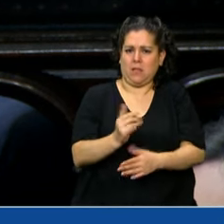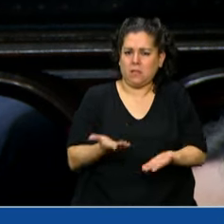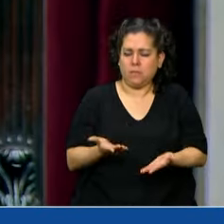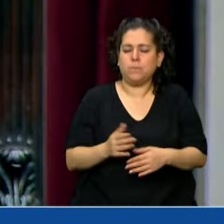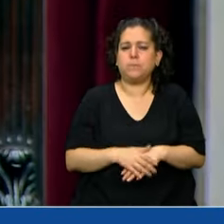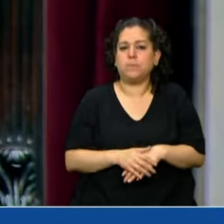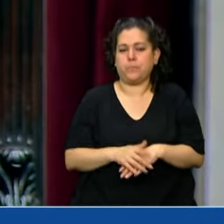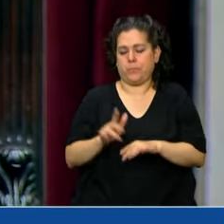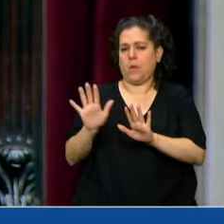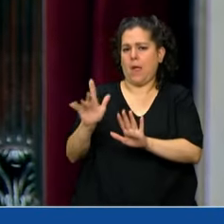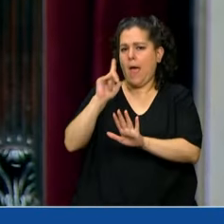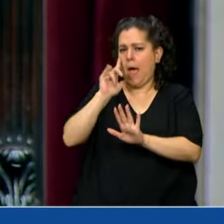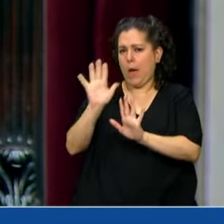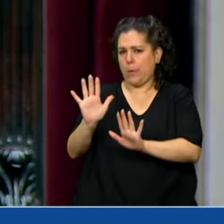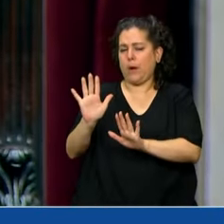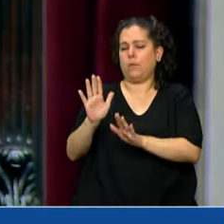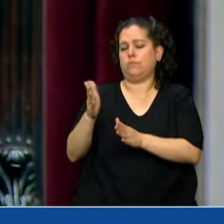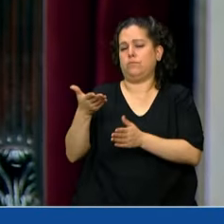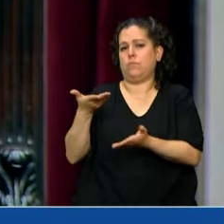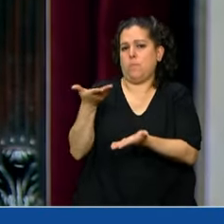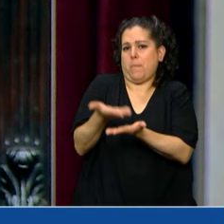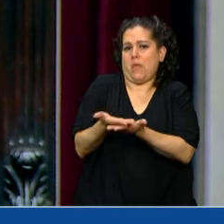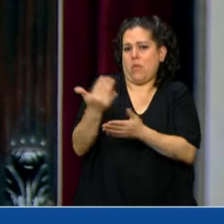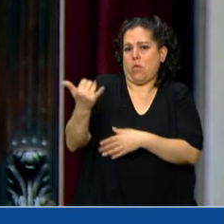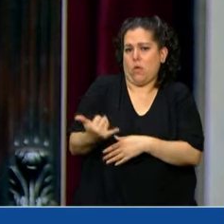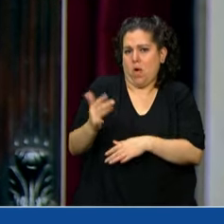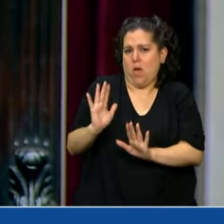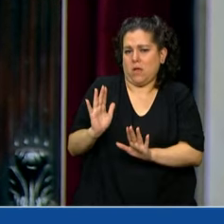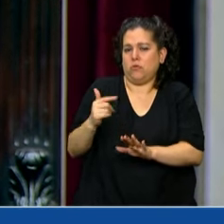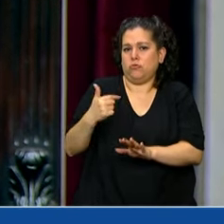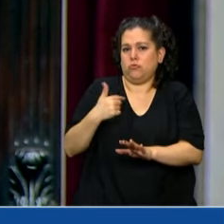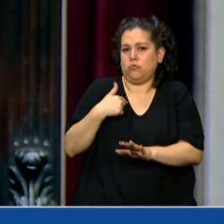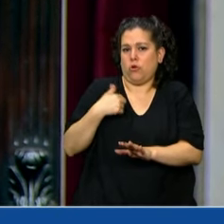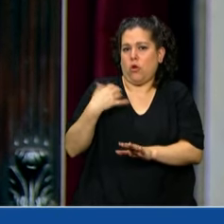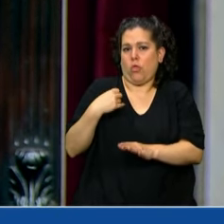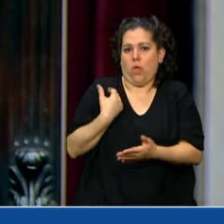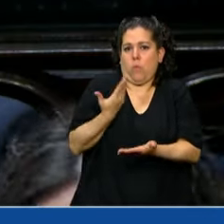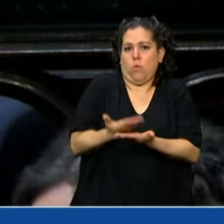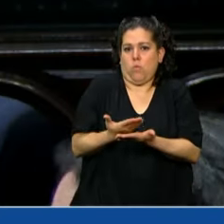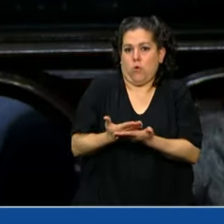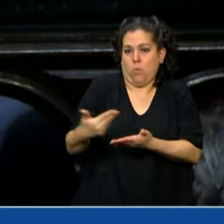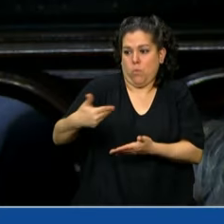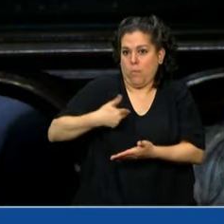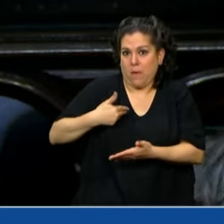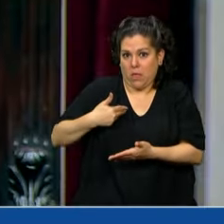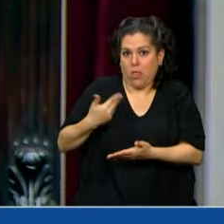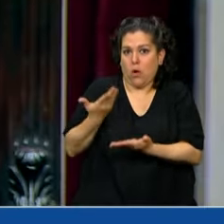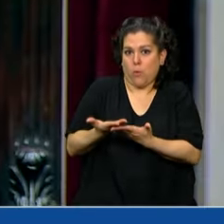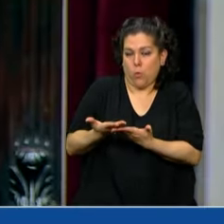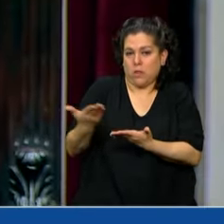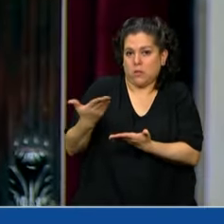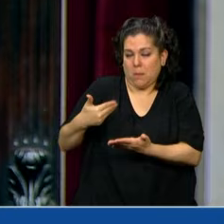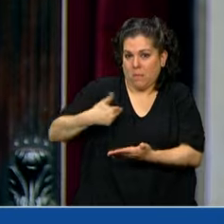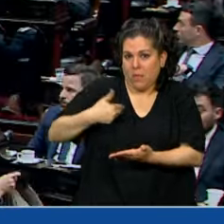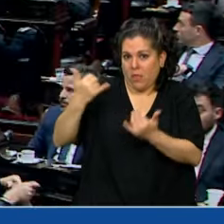hay una moción de orden si el diputado no la retira por reglamento estoy obligado a ponerla en consideración si insiste el